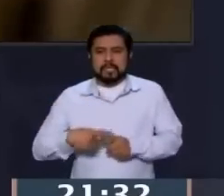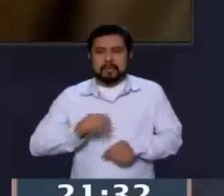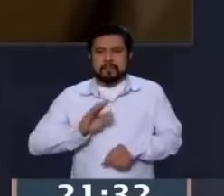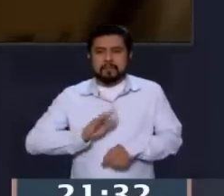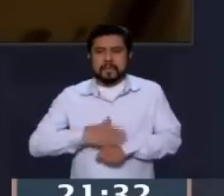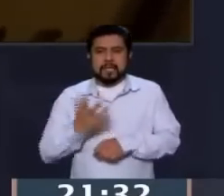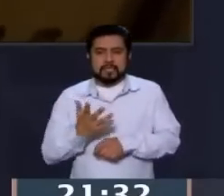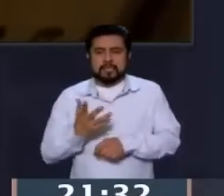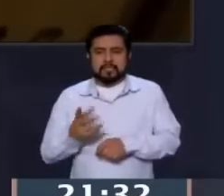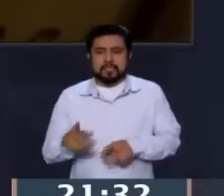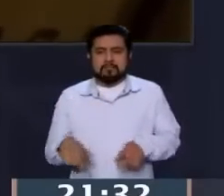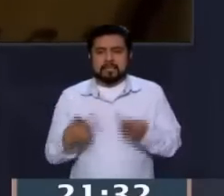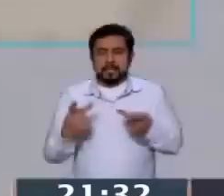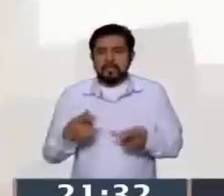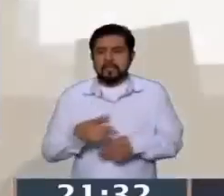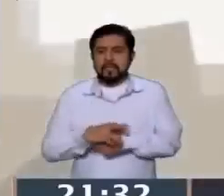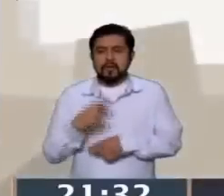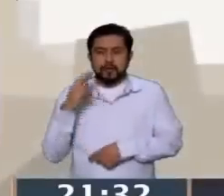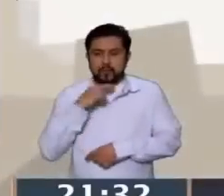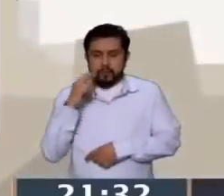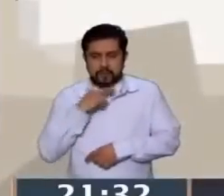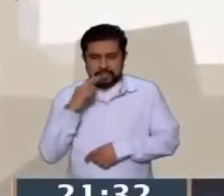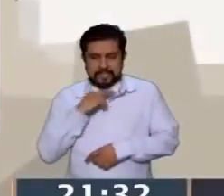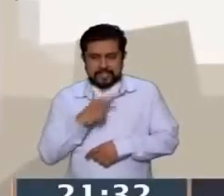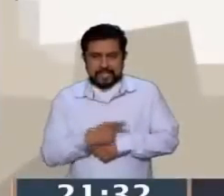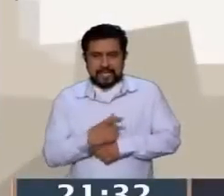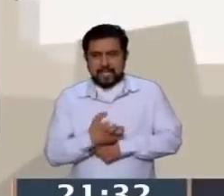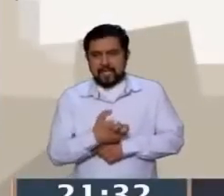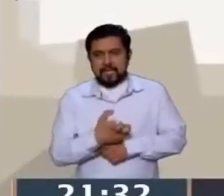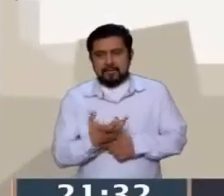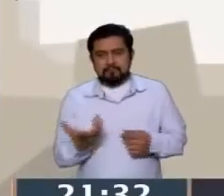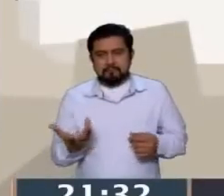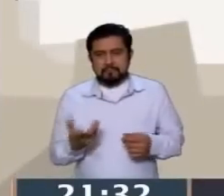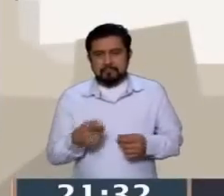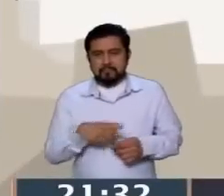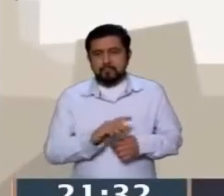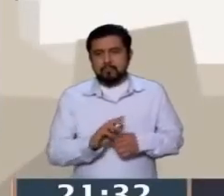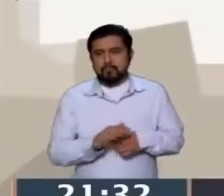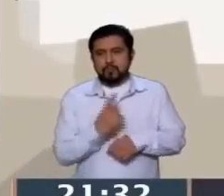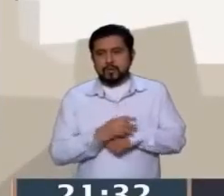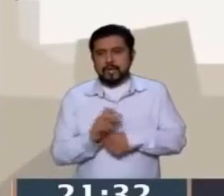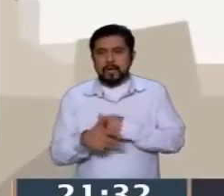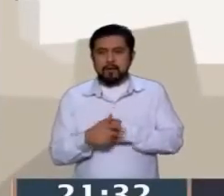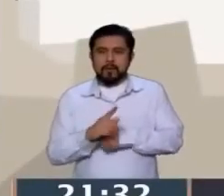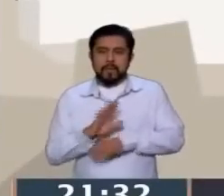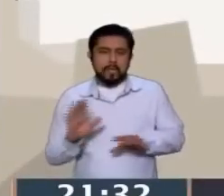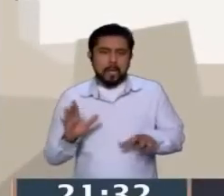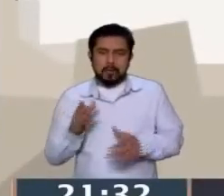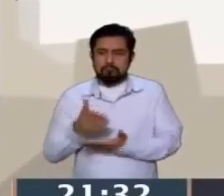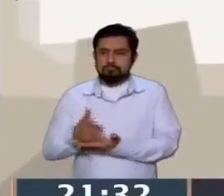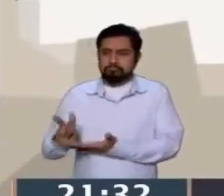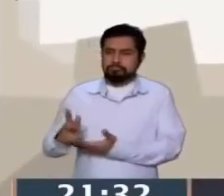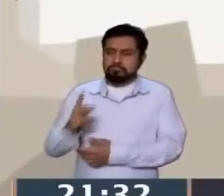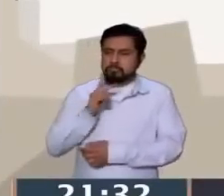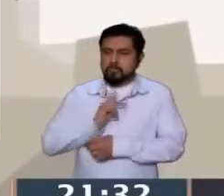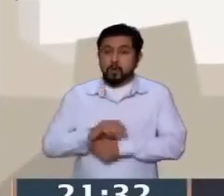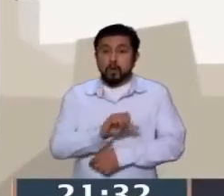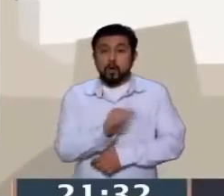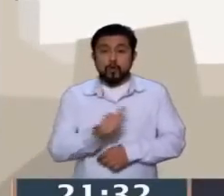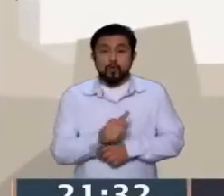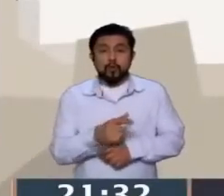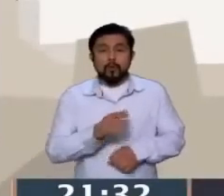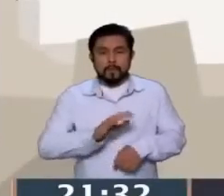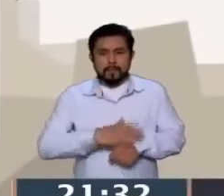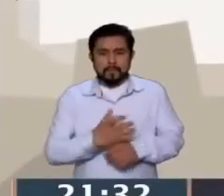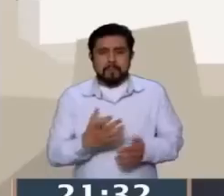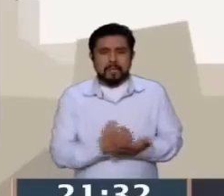compradores de los hidrocarburos rusos que Europa pues el otro gran ganador es bolo domírez celensky y su grupo de